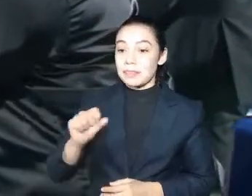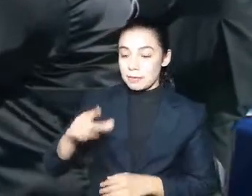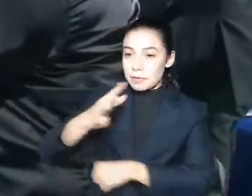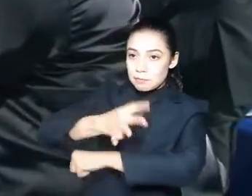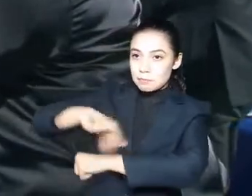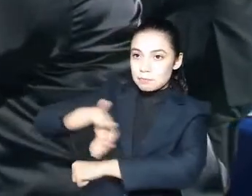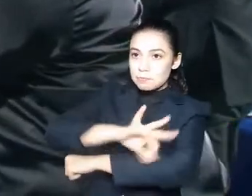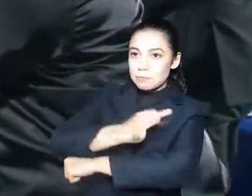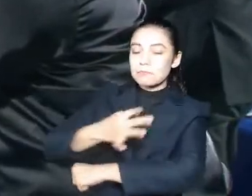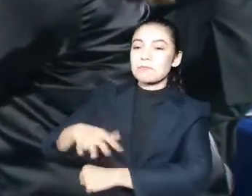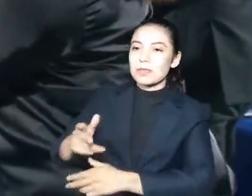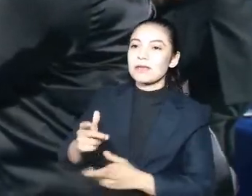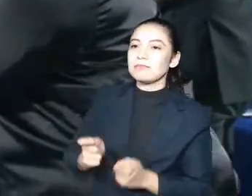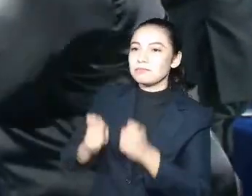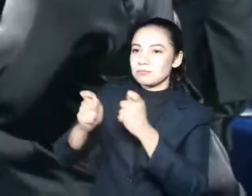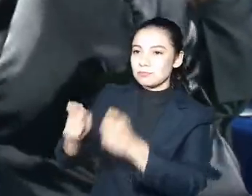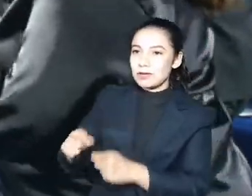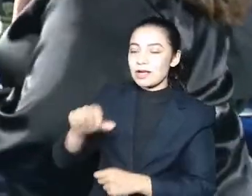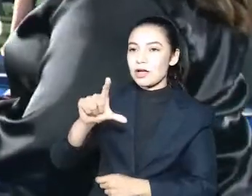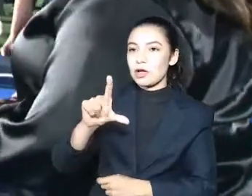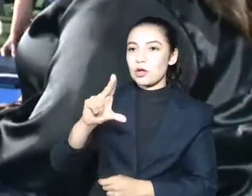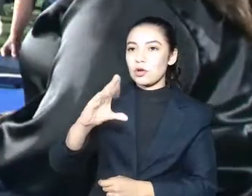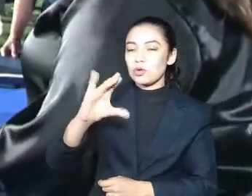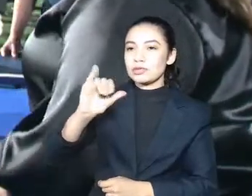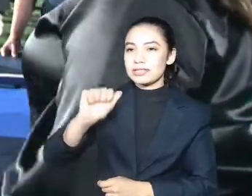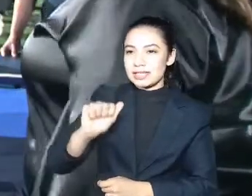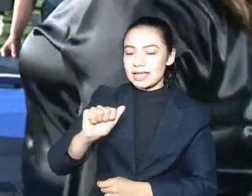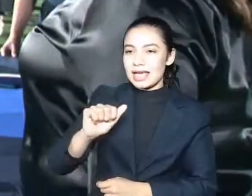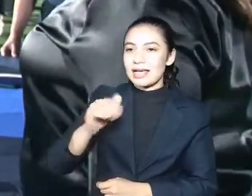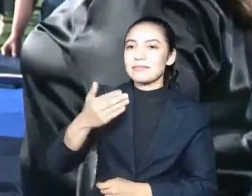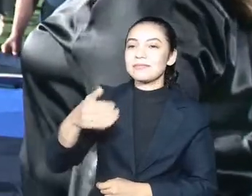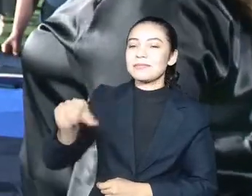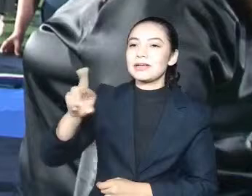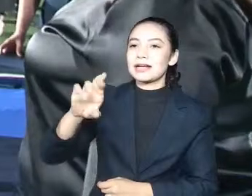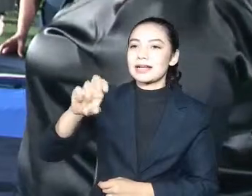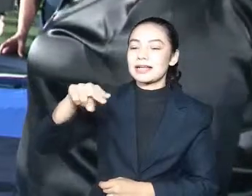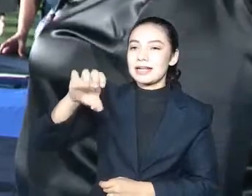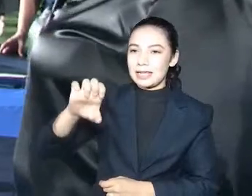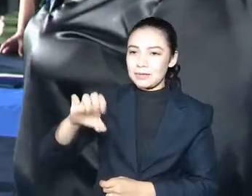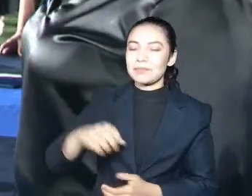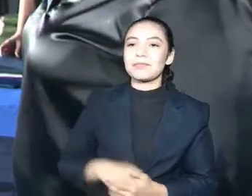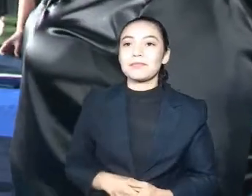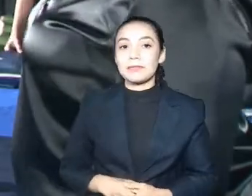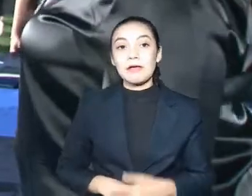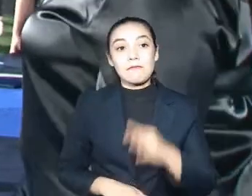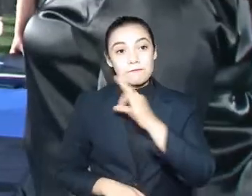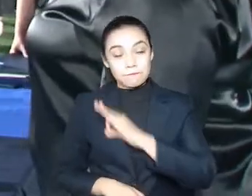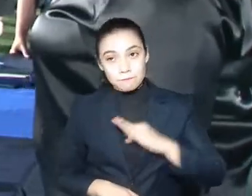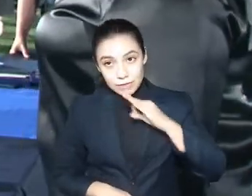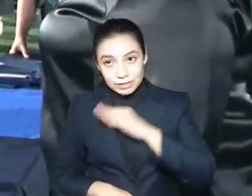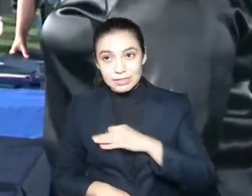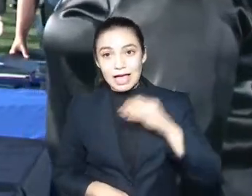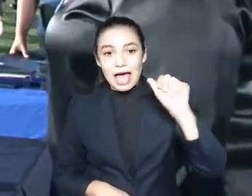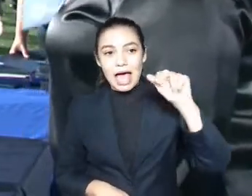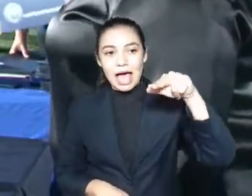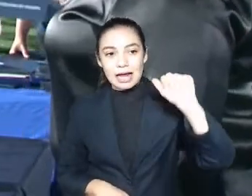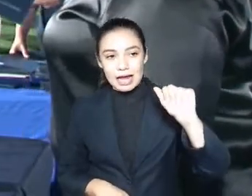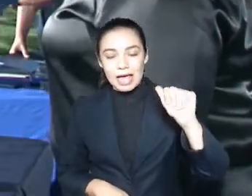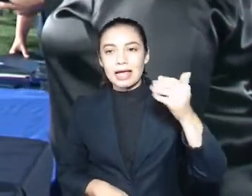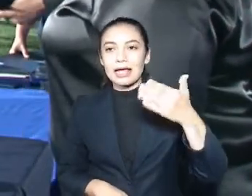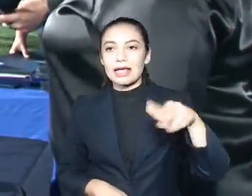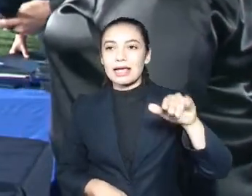su reconocimiento esta tarde Lucía René Quiroz Acuña. Felicitamos a Ana Itzel León